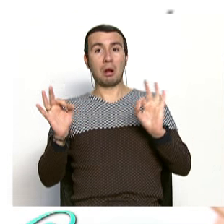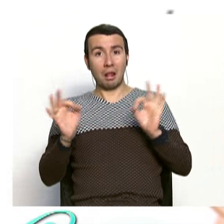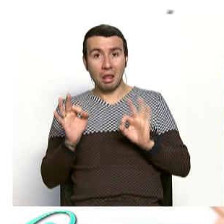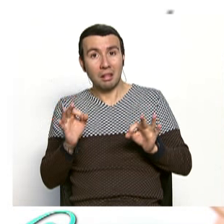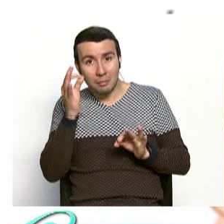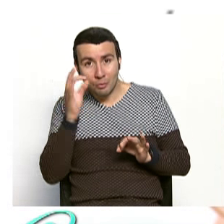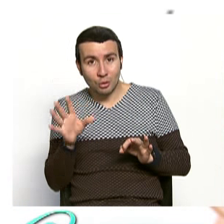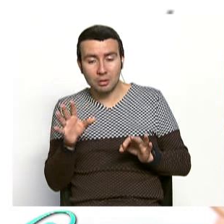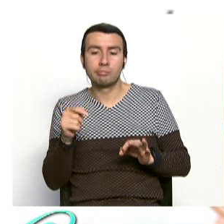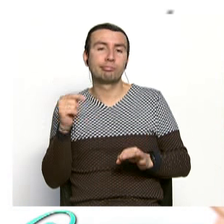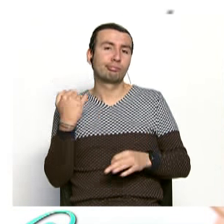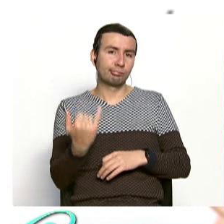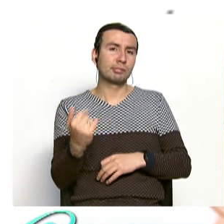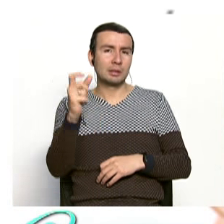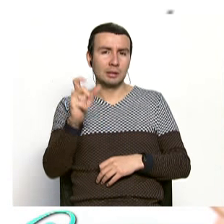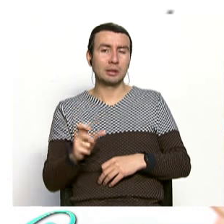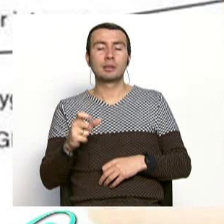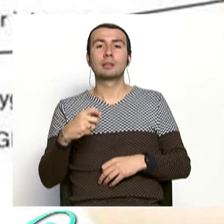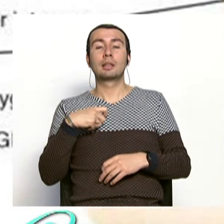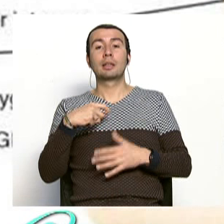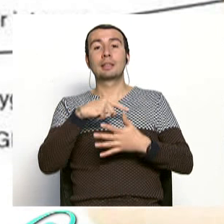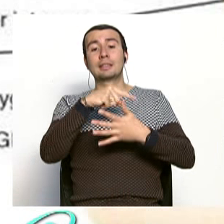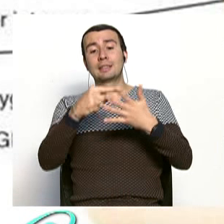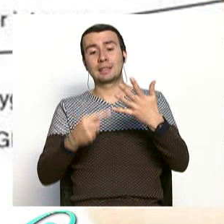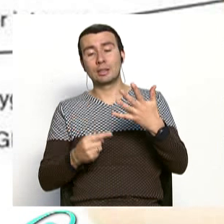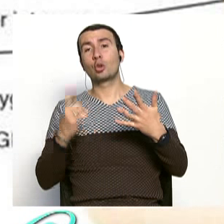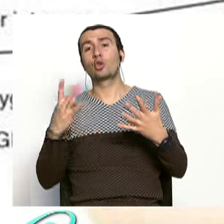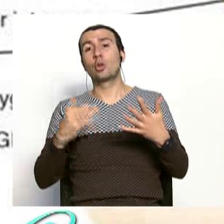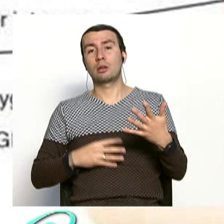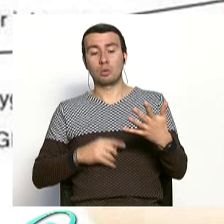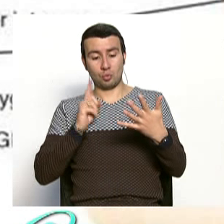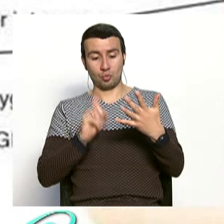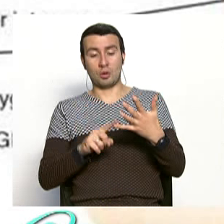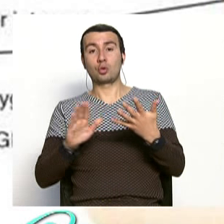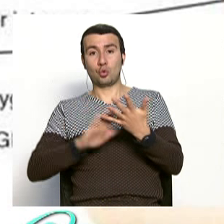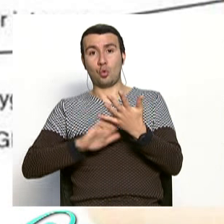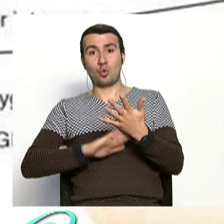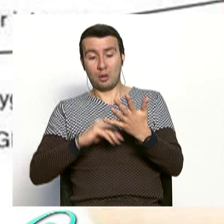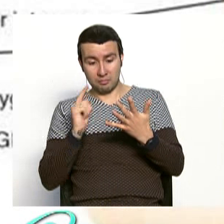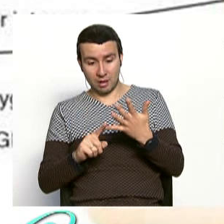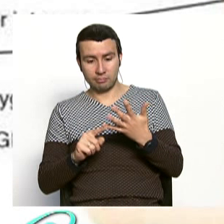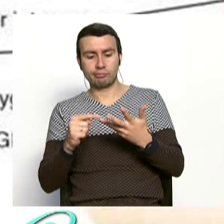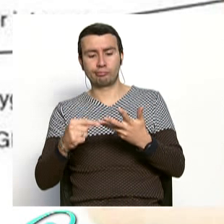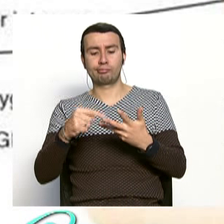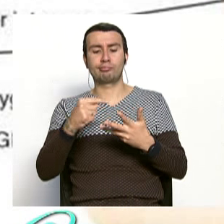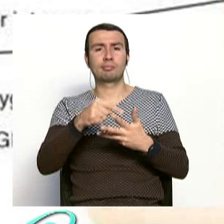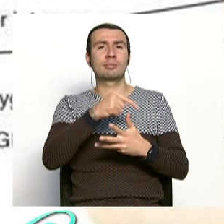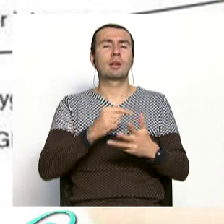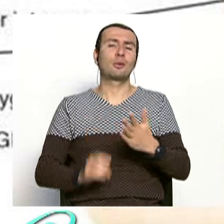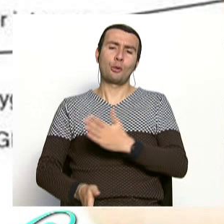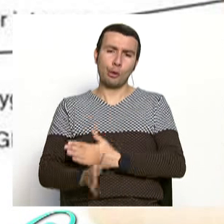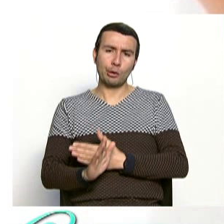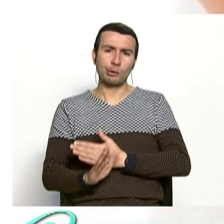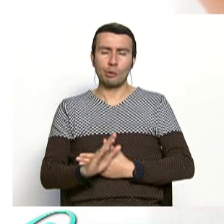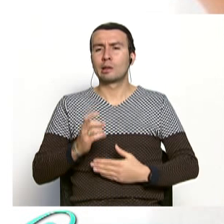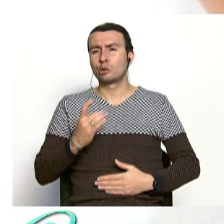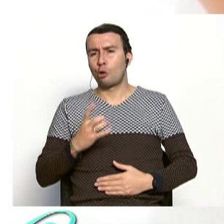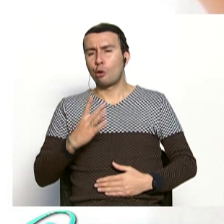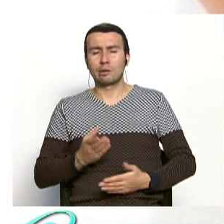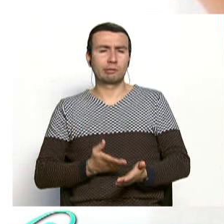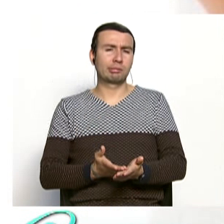causas la paciente tiene cinco cosas que le duelen y usted le da tratamiento solamente a una las cuatro que quedan van a persistir con los